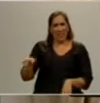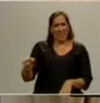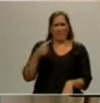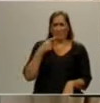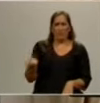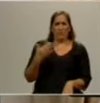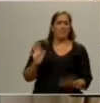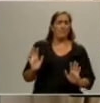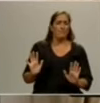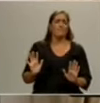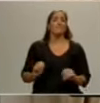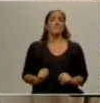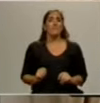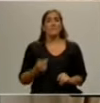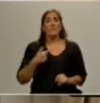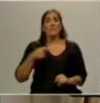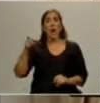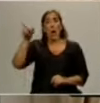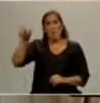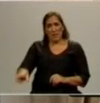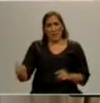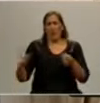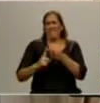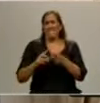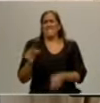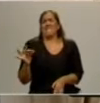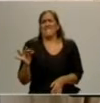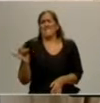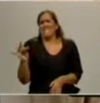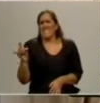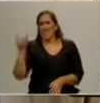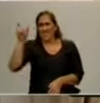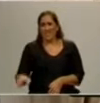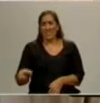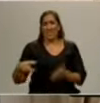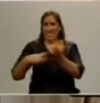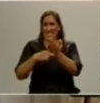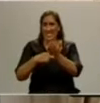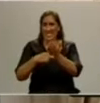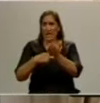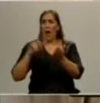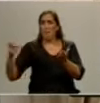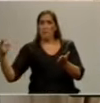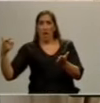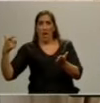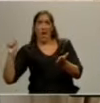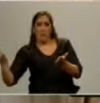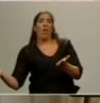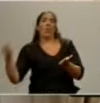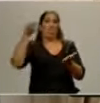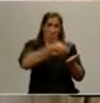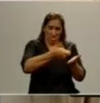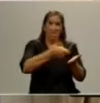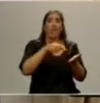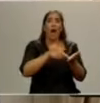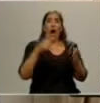República. Tenemos entonces una persona de la íntima confianza del fiscal, que es la que le provee el arma, que es la última